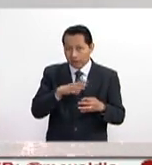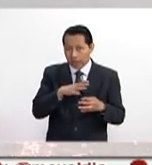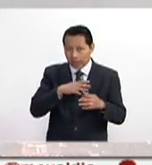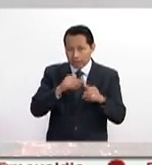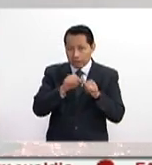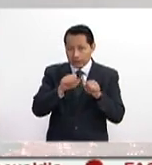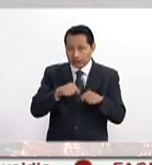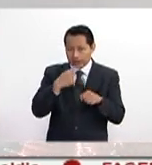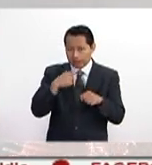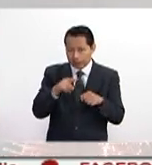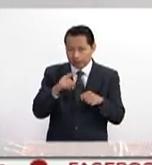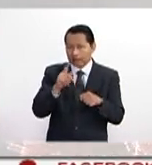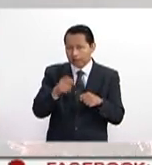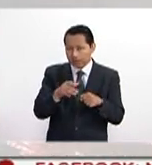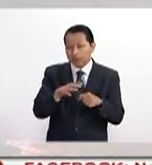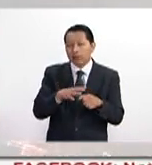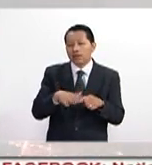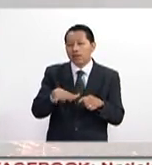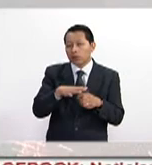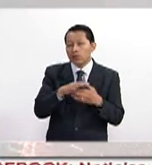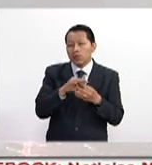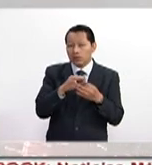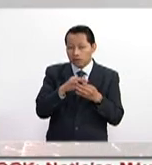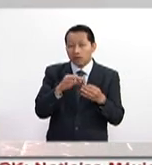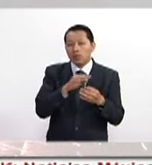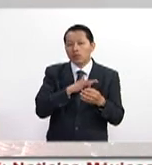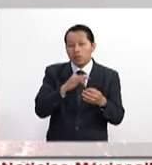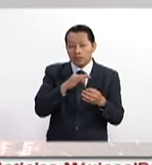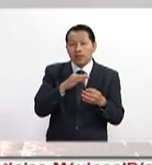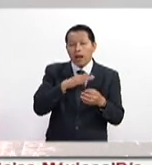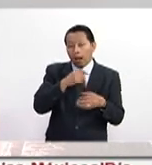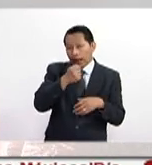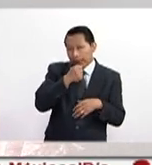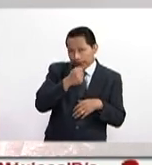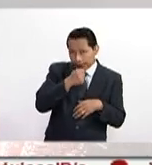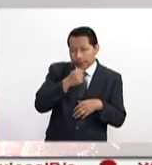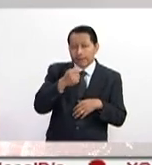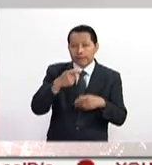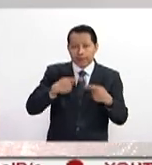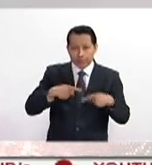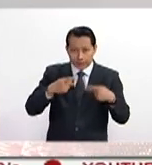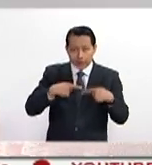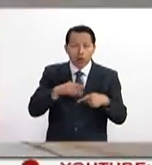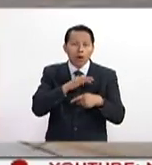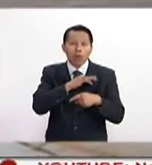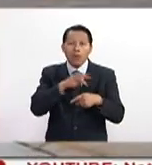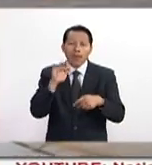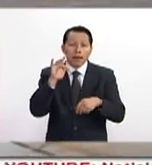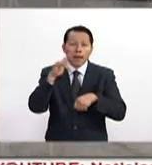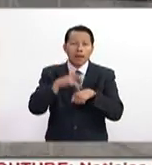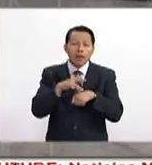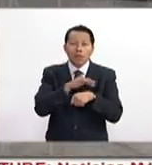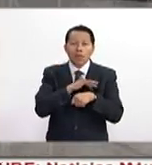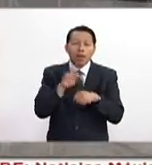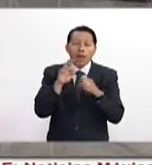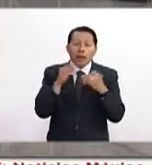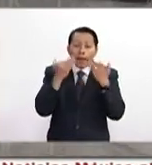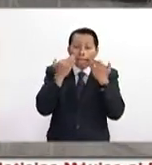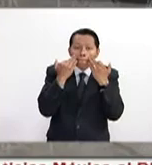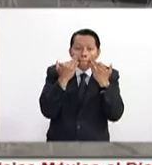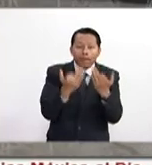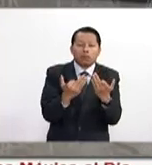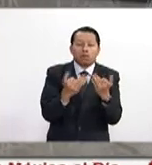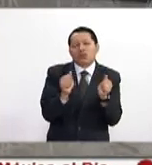sistema acusatorio, es que los medios de comunicación y los ciudadanos van a tener acceso directo a las audiencias con